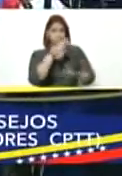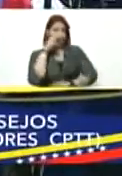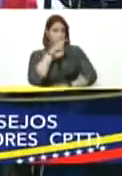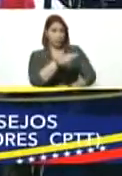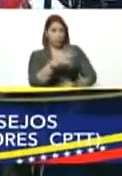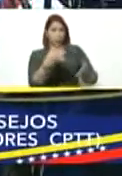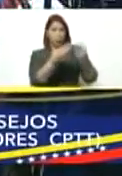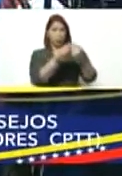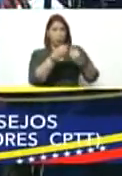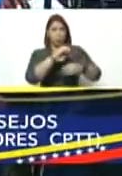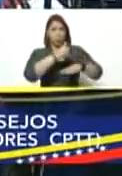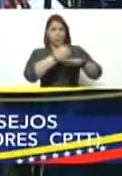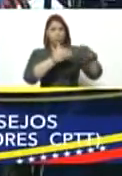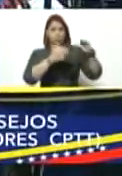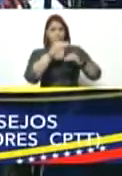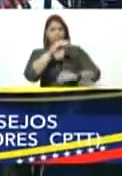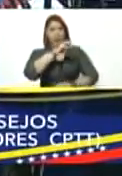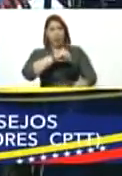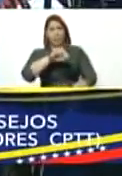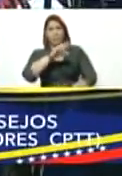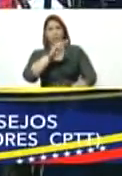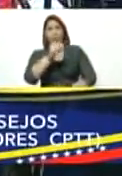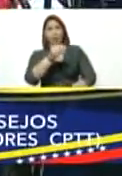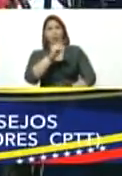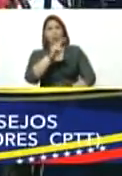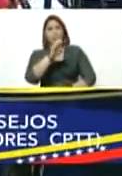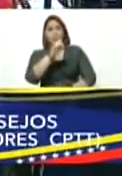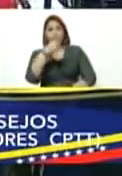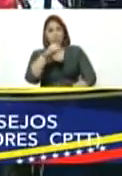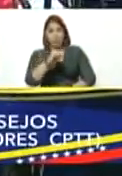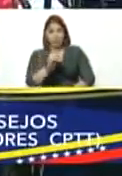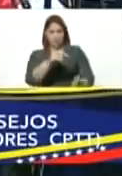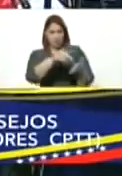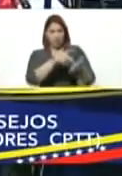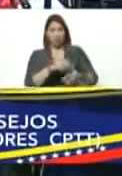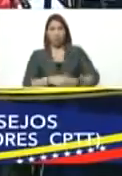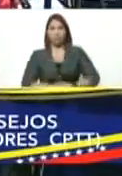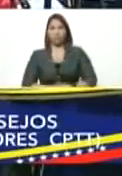el general Márquez allí presente también.